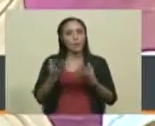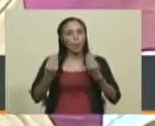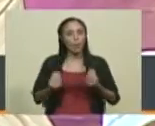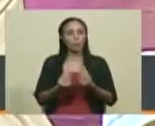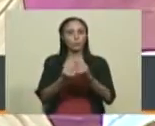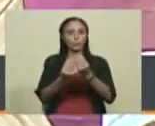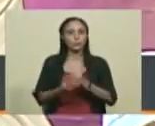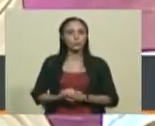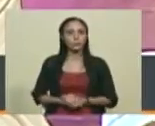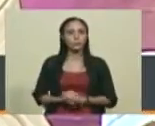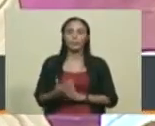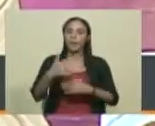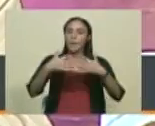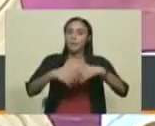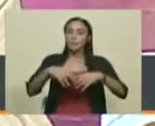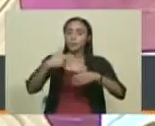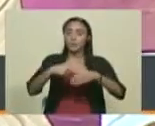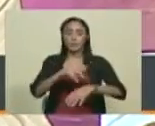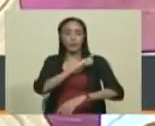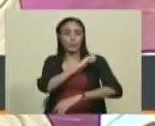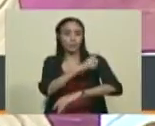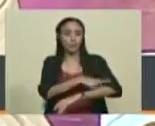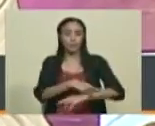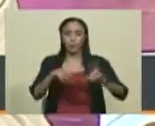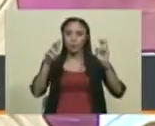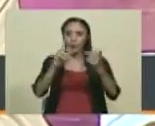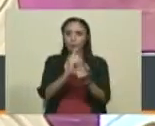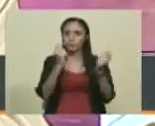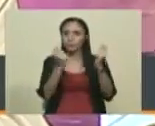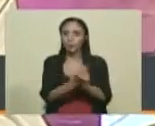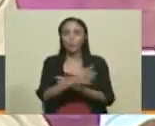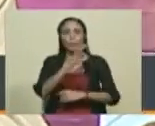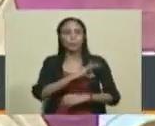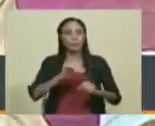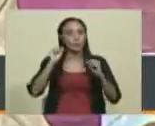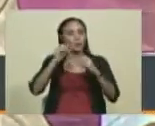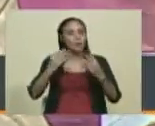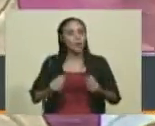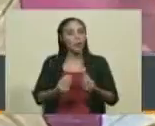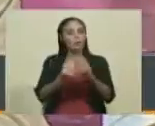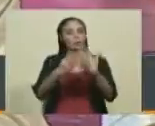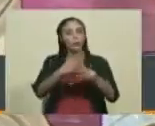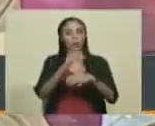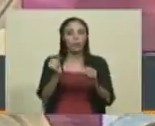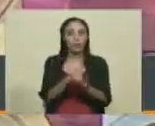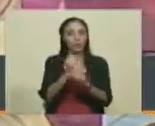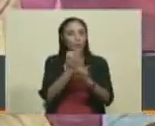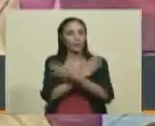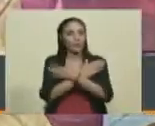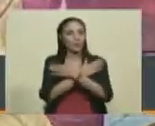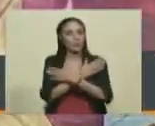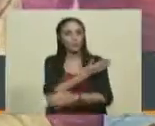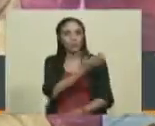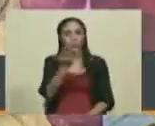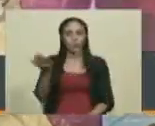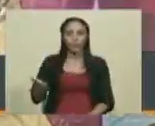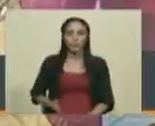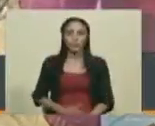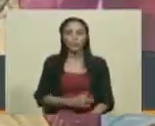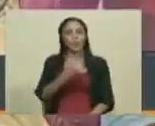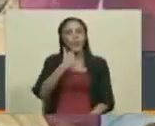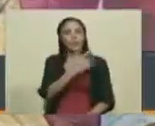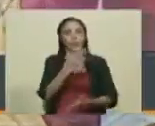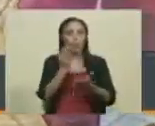lograrlo. Una PDVSA fuerte, nueva, socialista, en manos de la clase obrera. Felicidades, compañeros. Y les